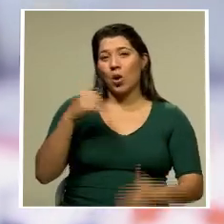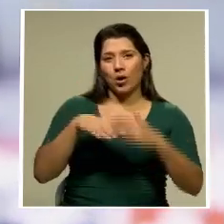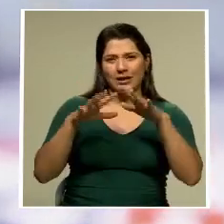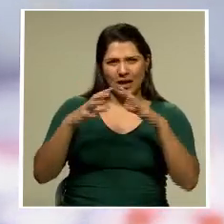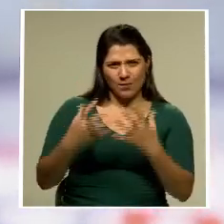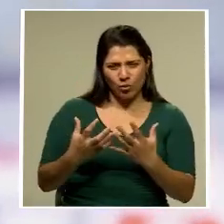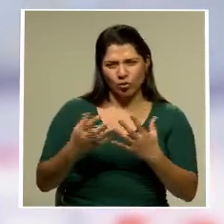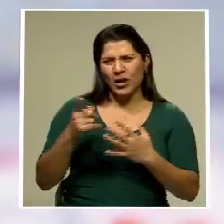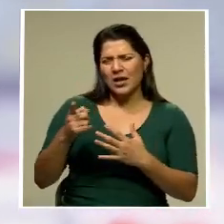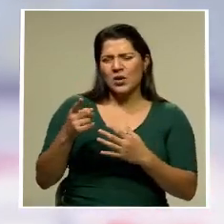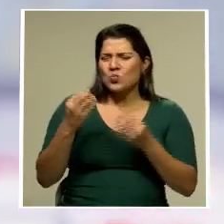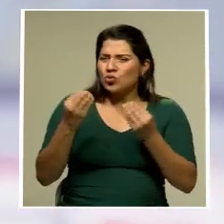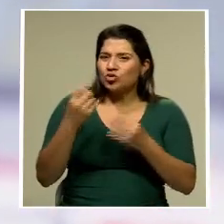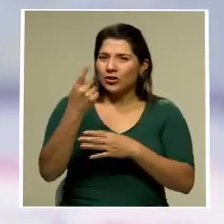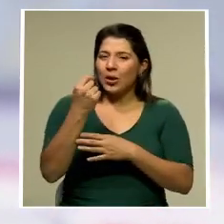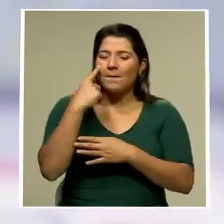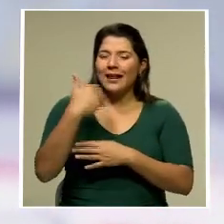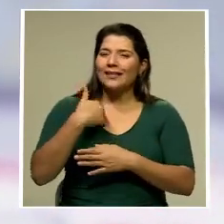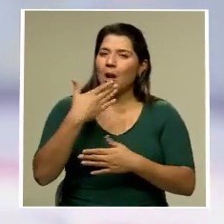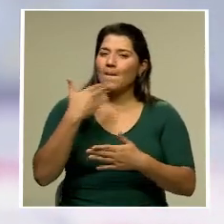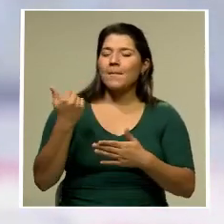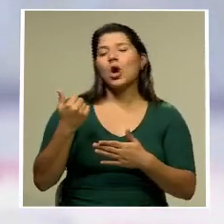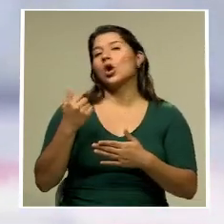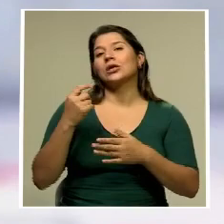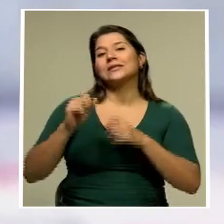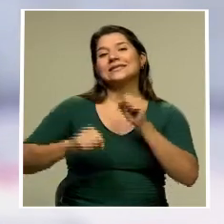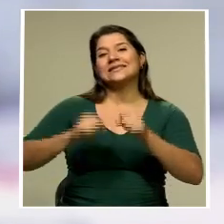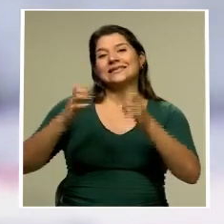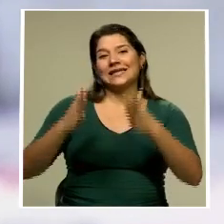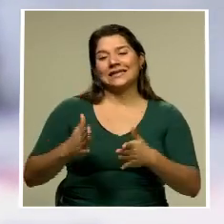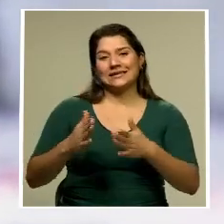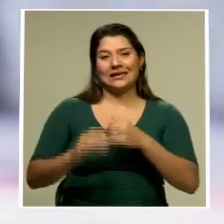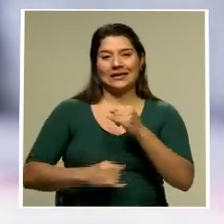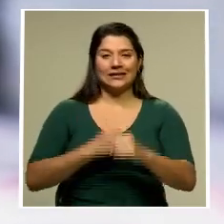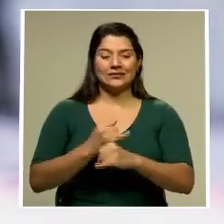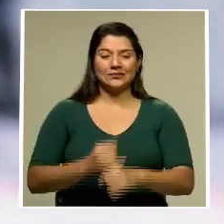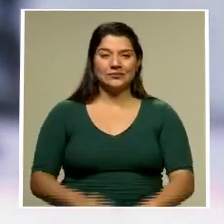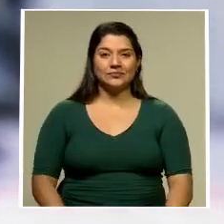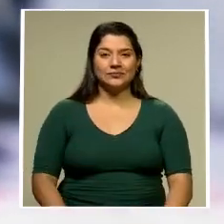mucho dinero para contar con los mejores ciclistas del pelotón internacional.